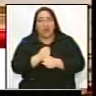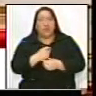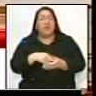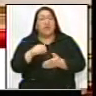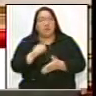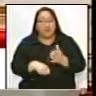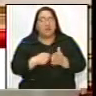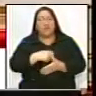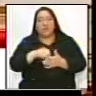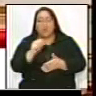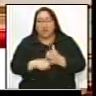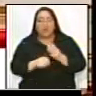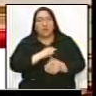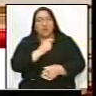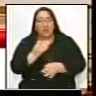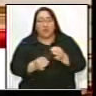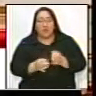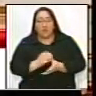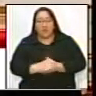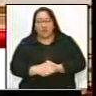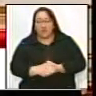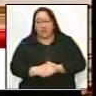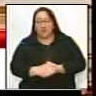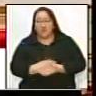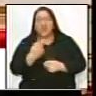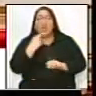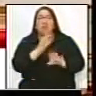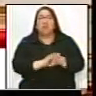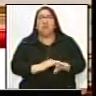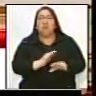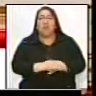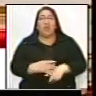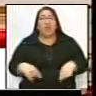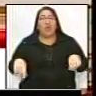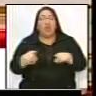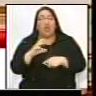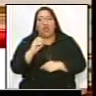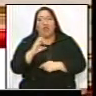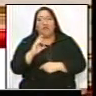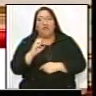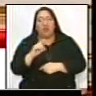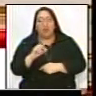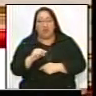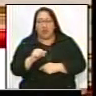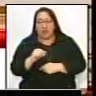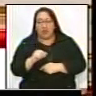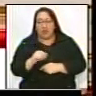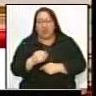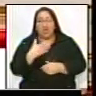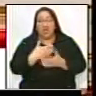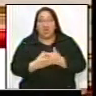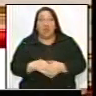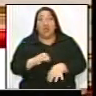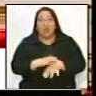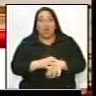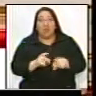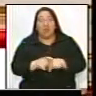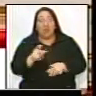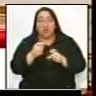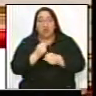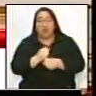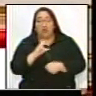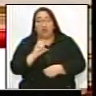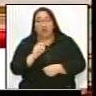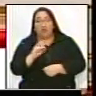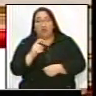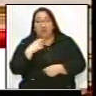al Poder Judicial. ¿Y quién lo encubre a ellos? Como les dije en COFOPRI. Más bien, gracias, doctora, también los funcionarios de